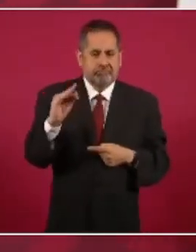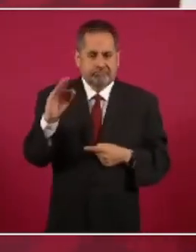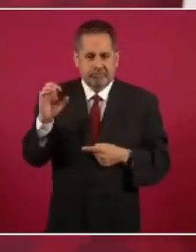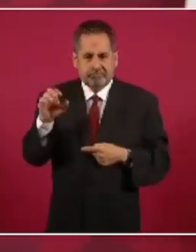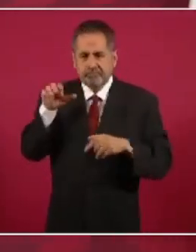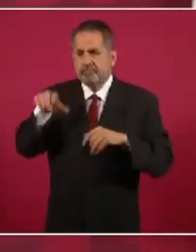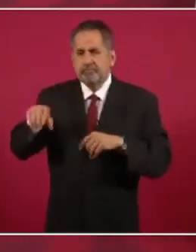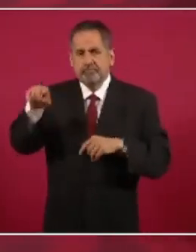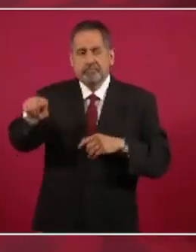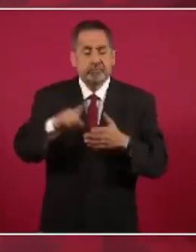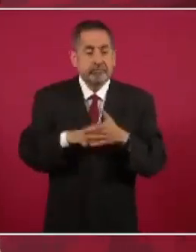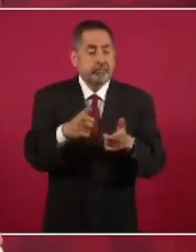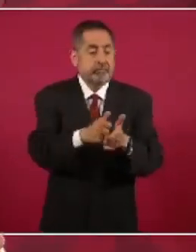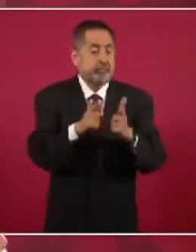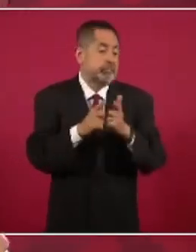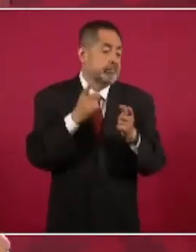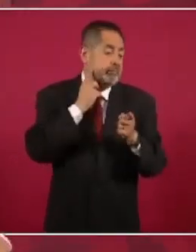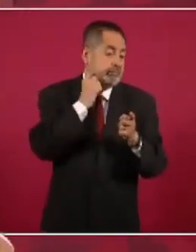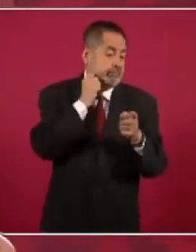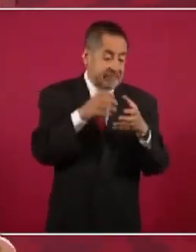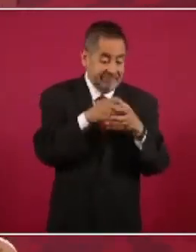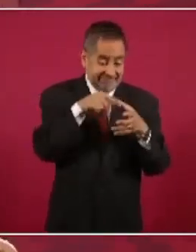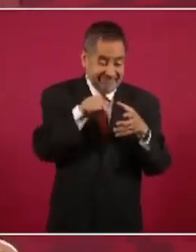de diputados, de senadores,